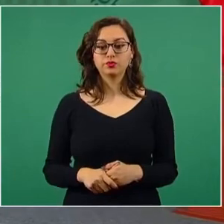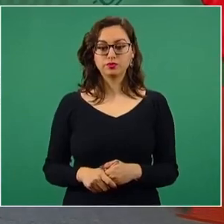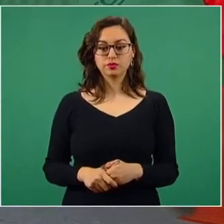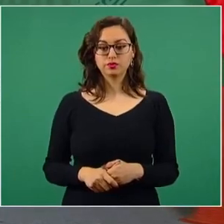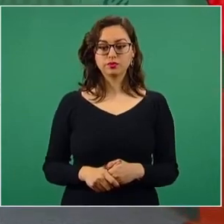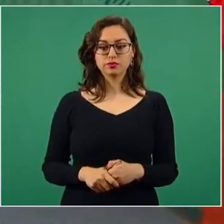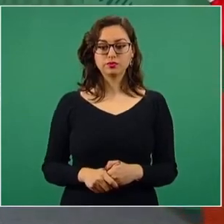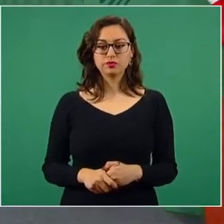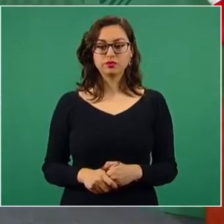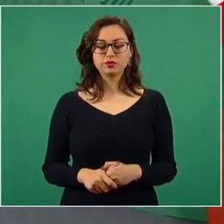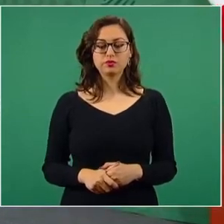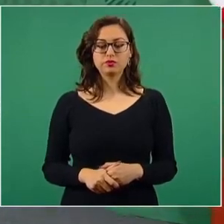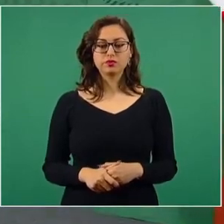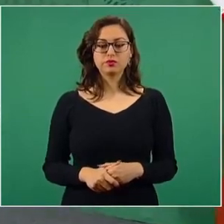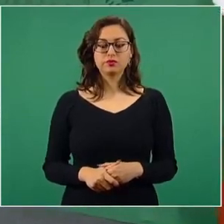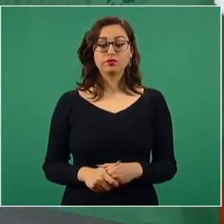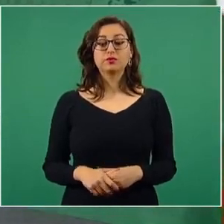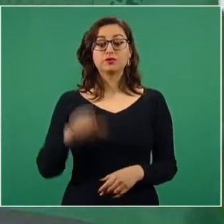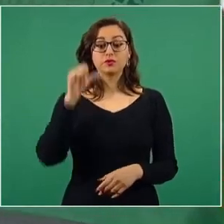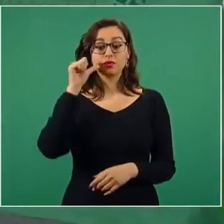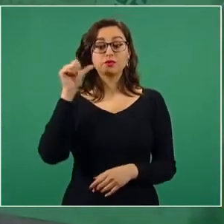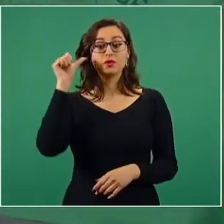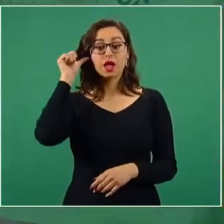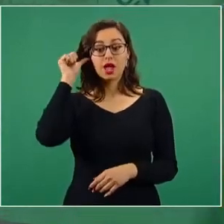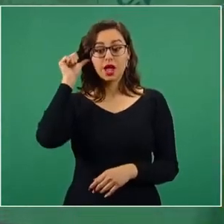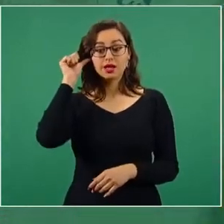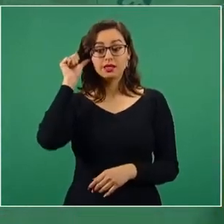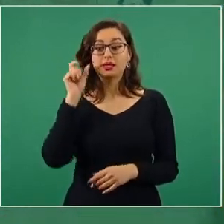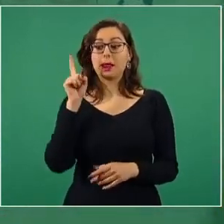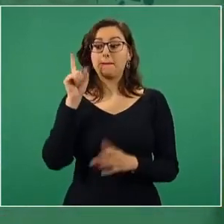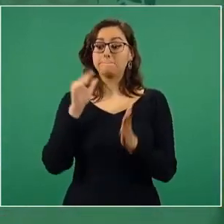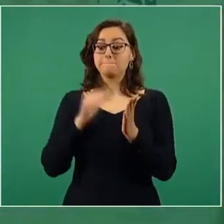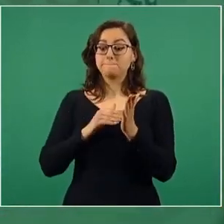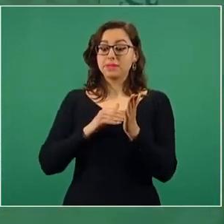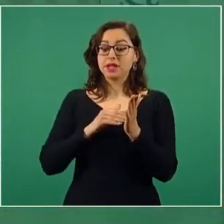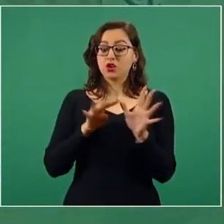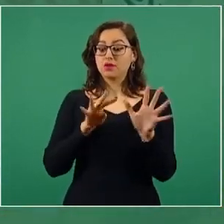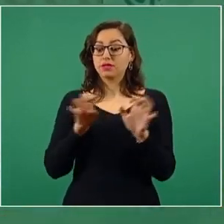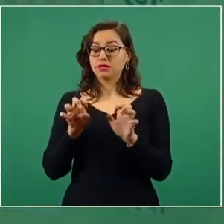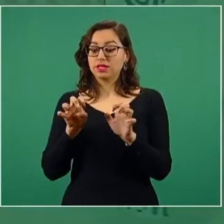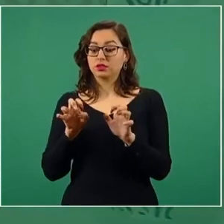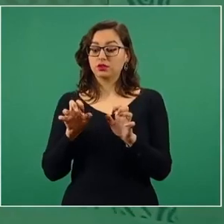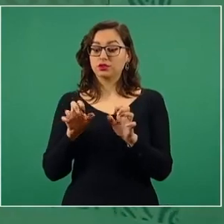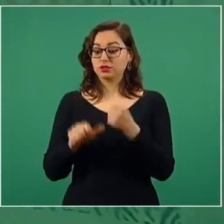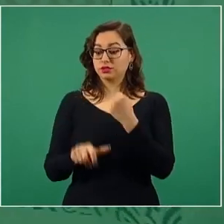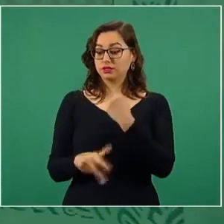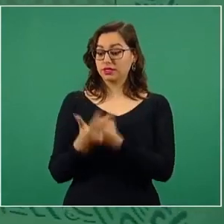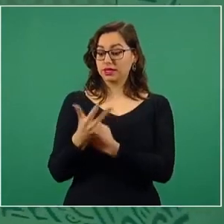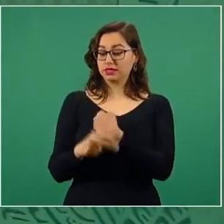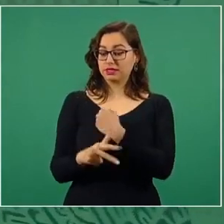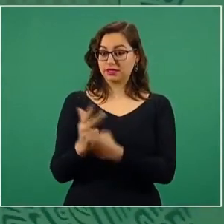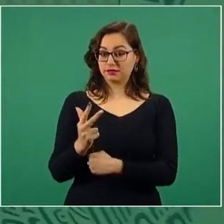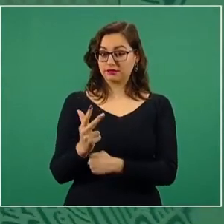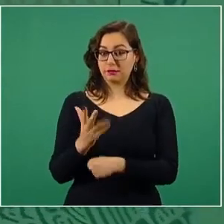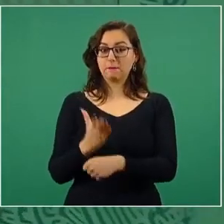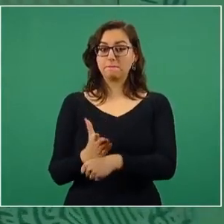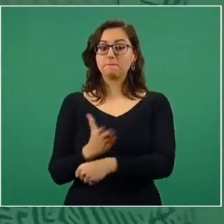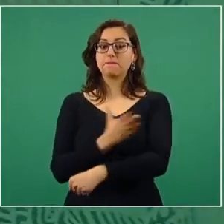de que un día como ayer, de 1913, detienen al presidente Madero,